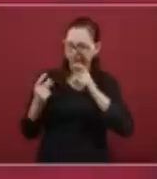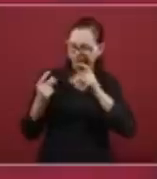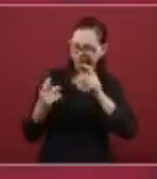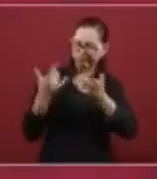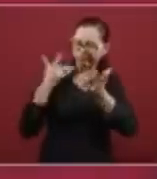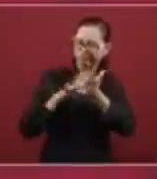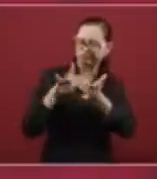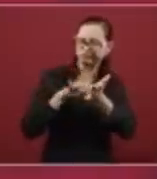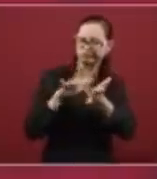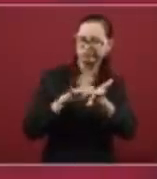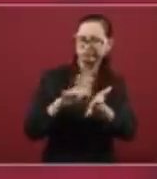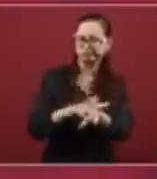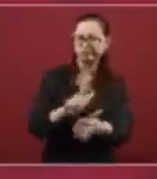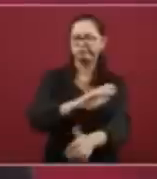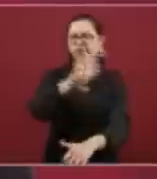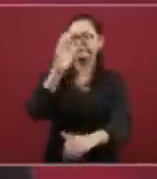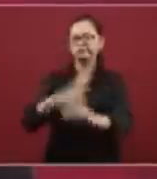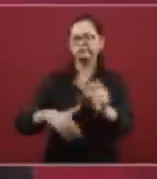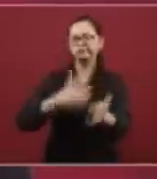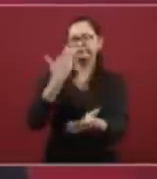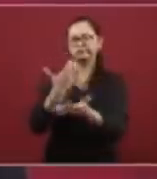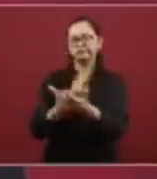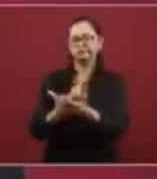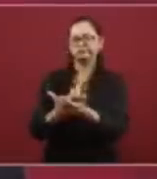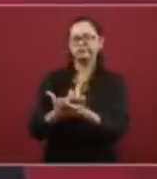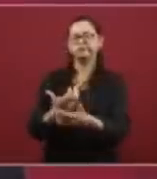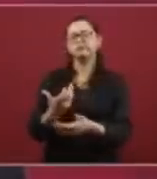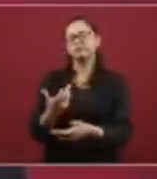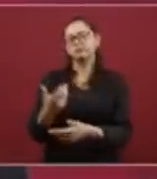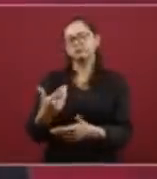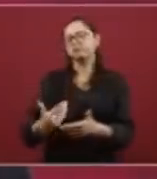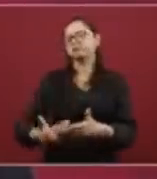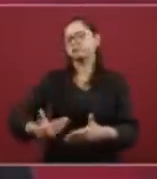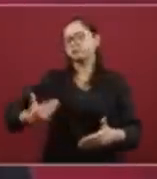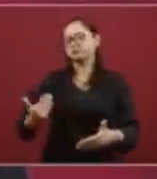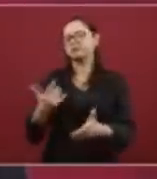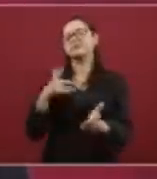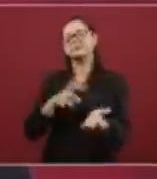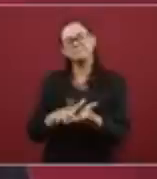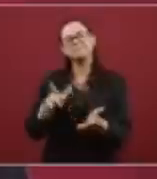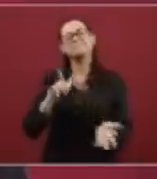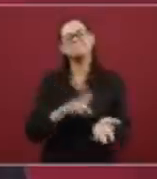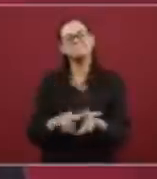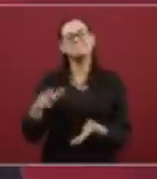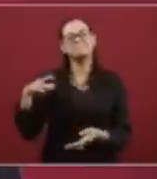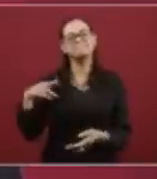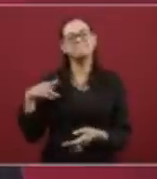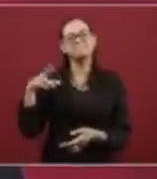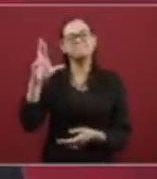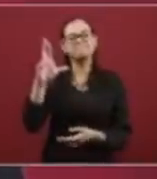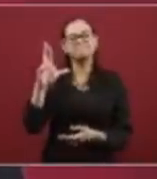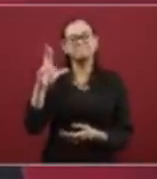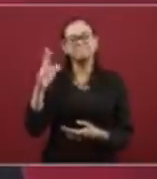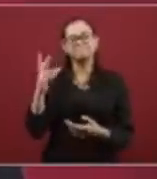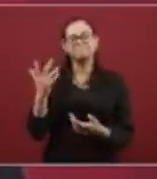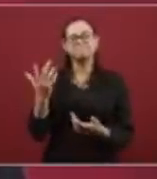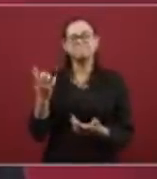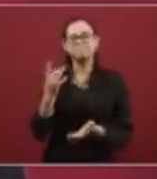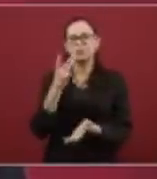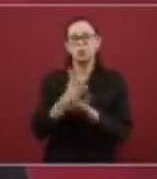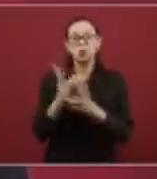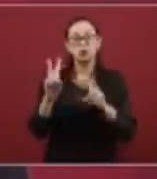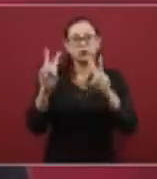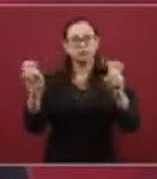dispuesto a apoyar no solo en la parte